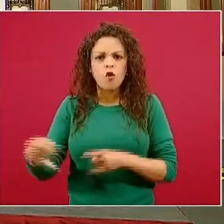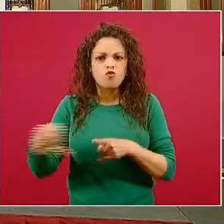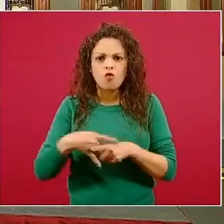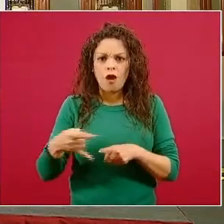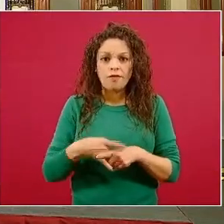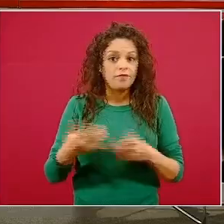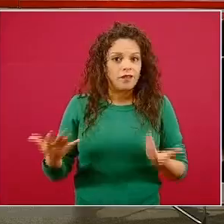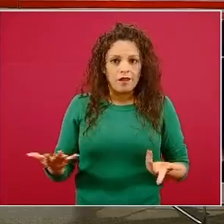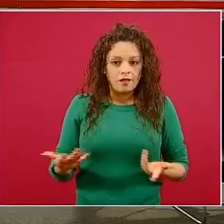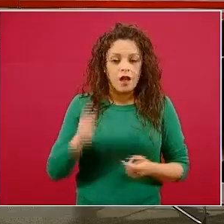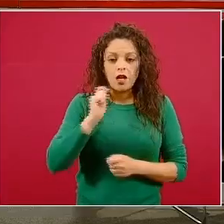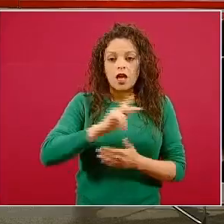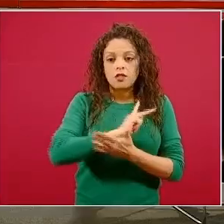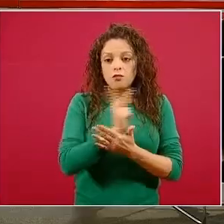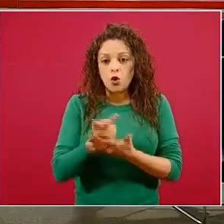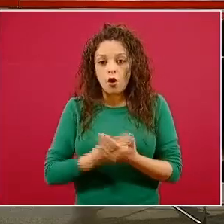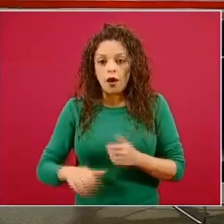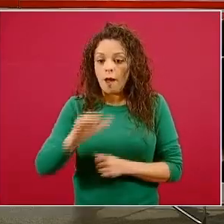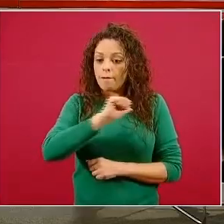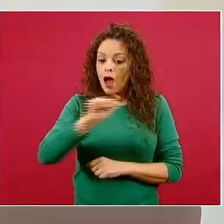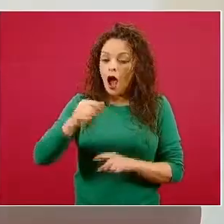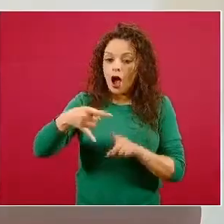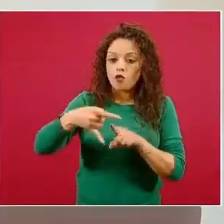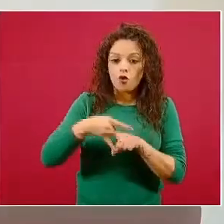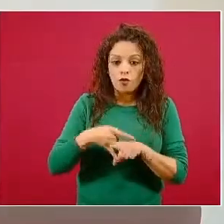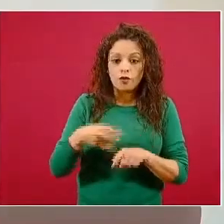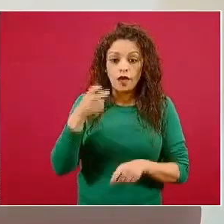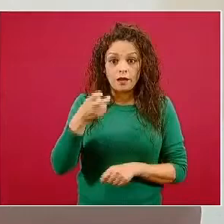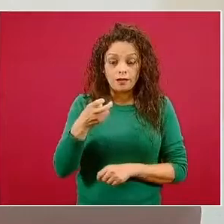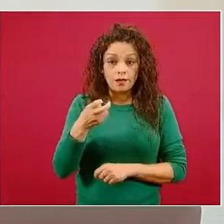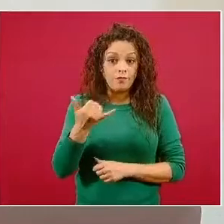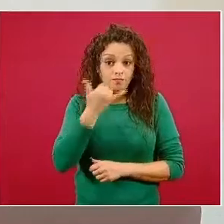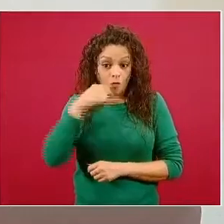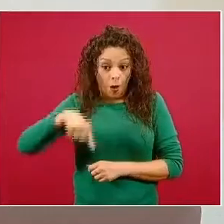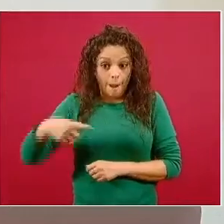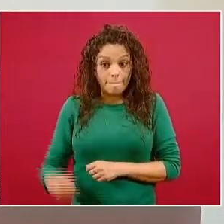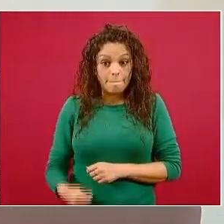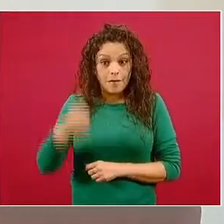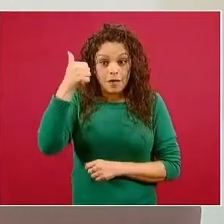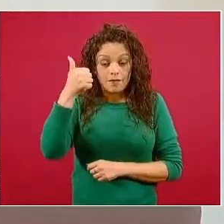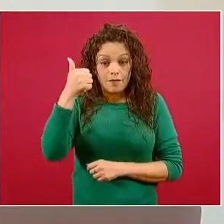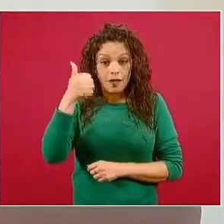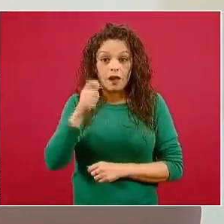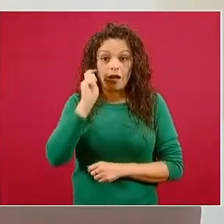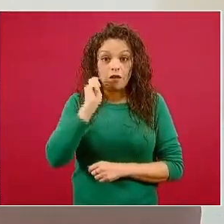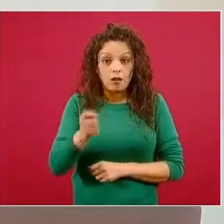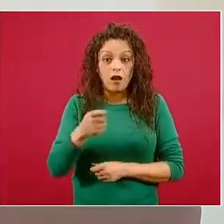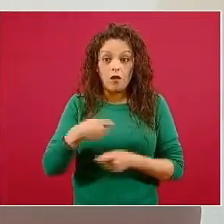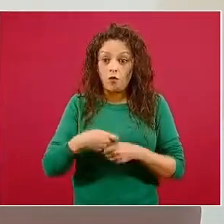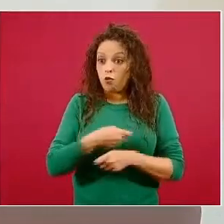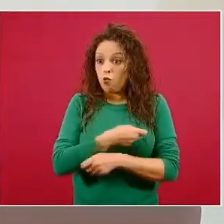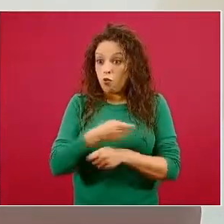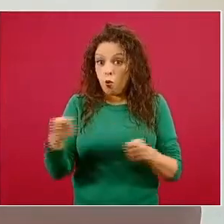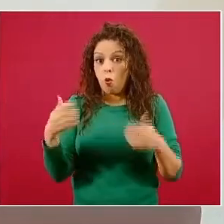que, permítanme decirles, es la primera vez que se mandan aparte un número significativo, ya no nada más de condones masculinos,